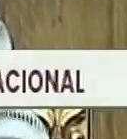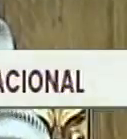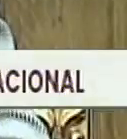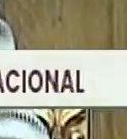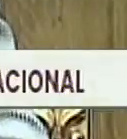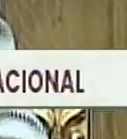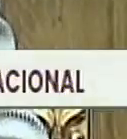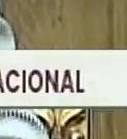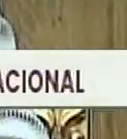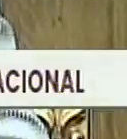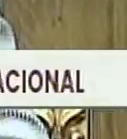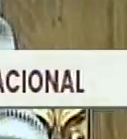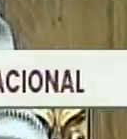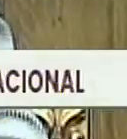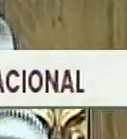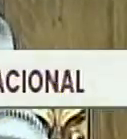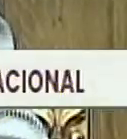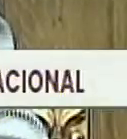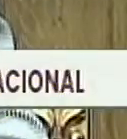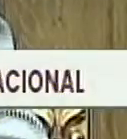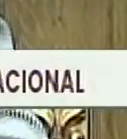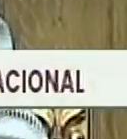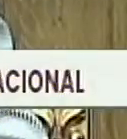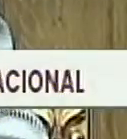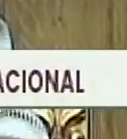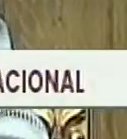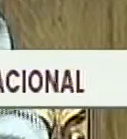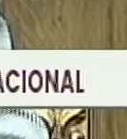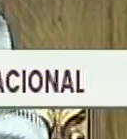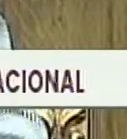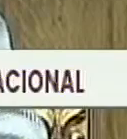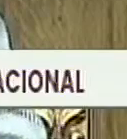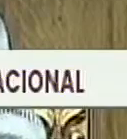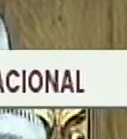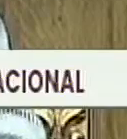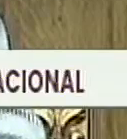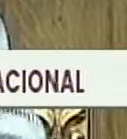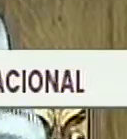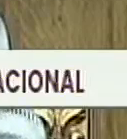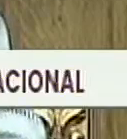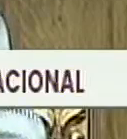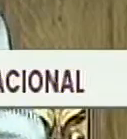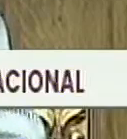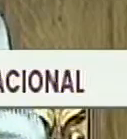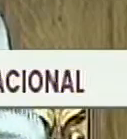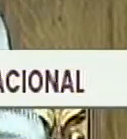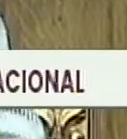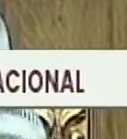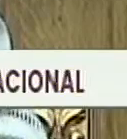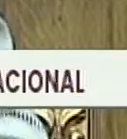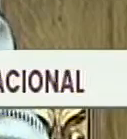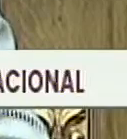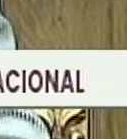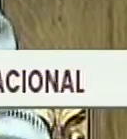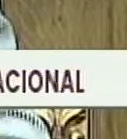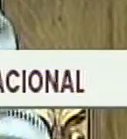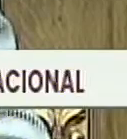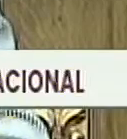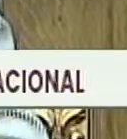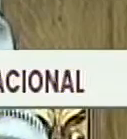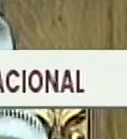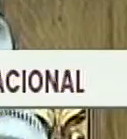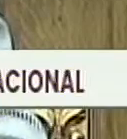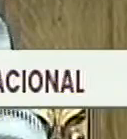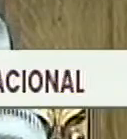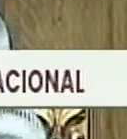discutir sobre algunas de las personas que aparecen en esta lista, ya que todas y cada una de